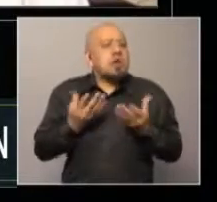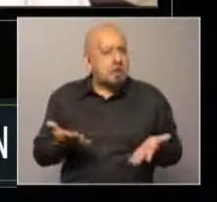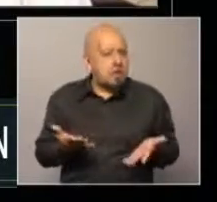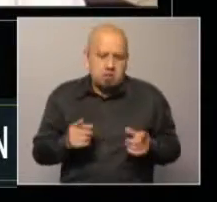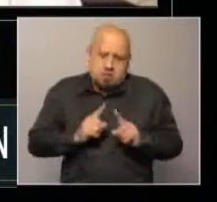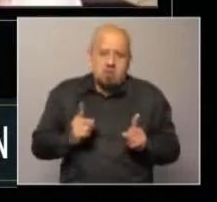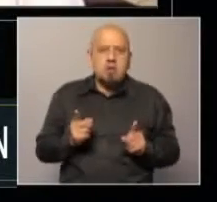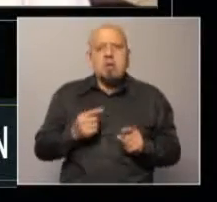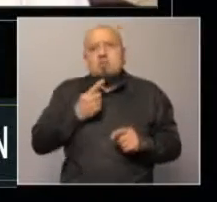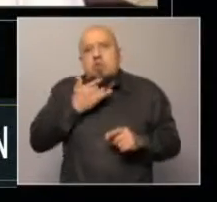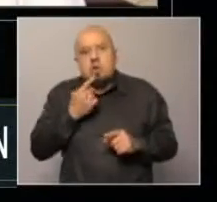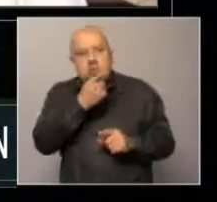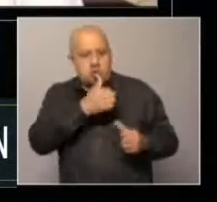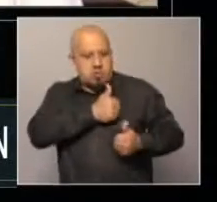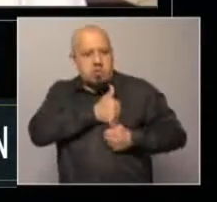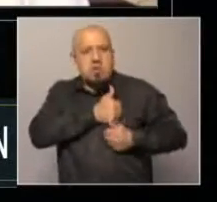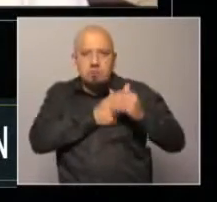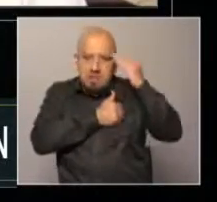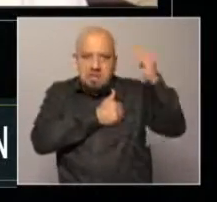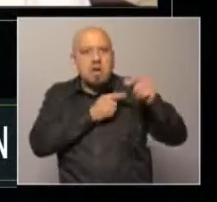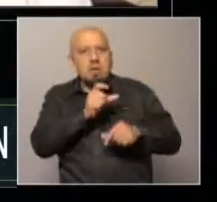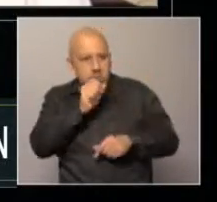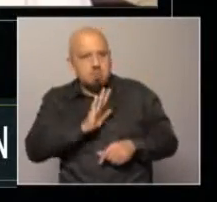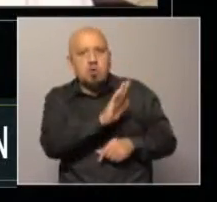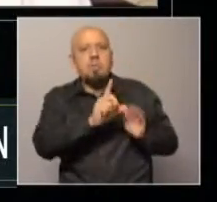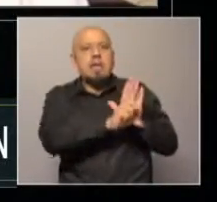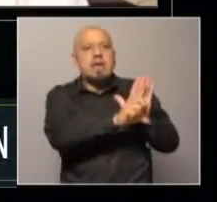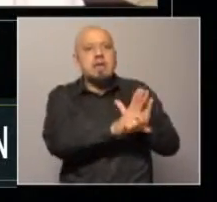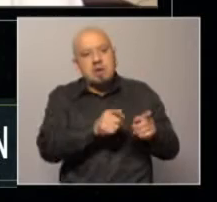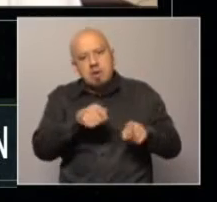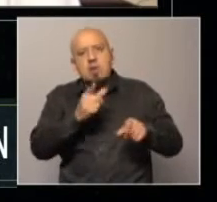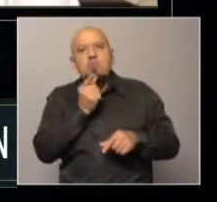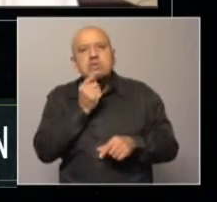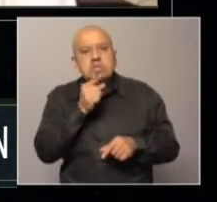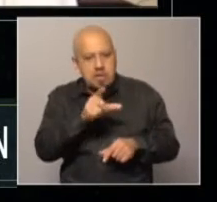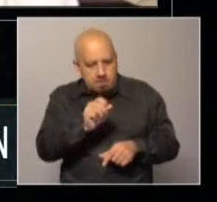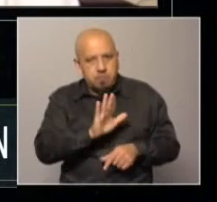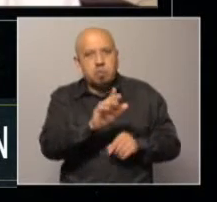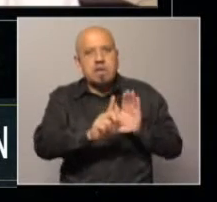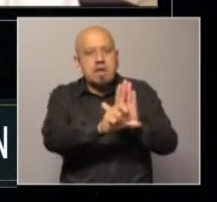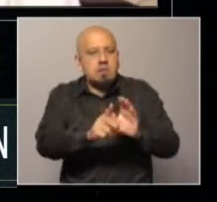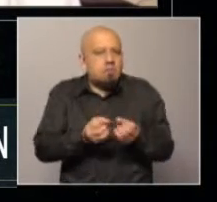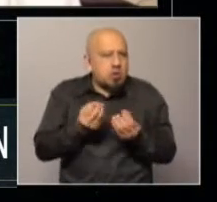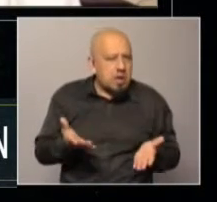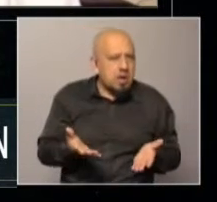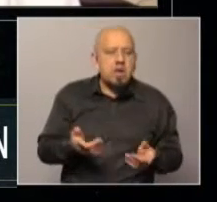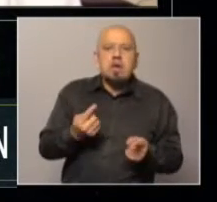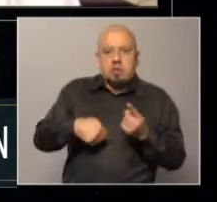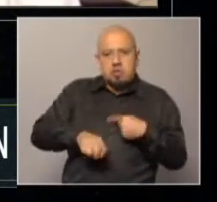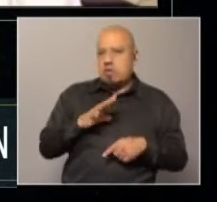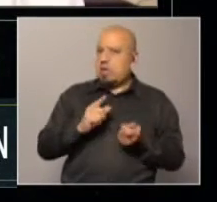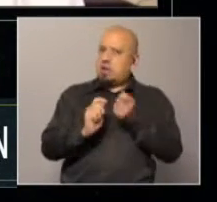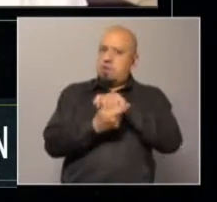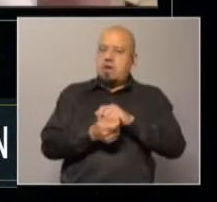por ejemplo, Fuerzas Armadas, Carabineros, etcétera. Y lo segundo, regular la subordinación de las Fuerzas Armadas de mejor